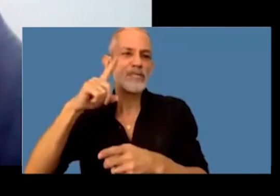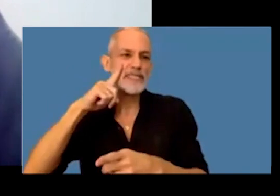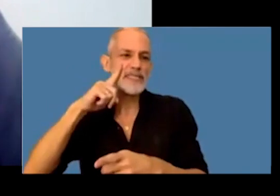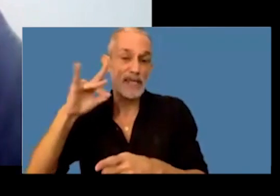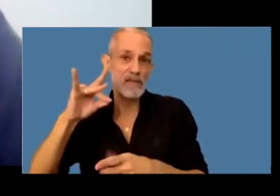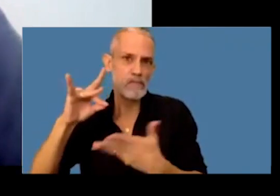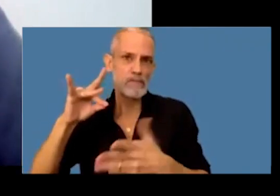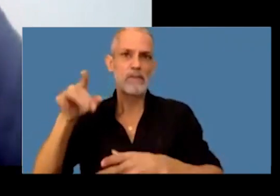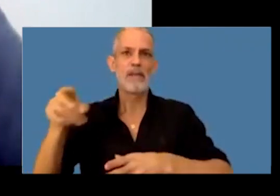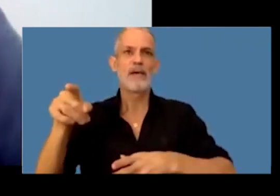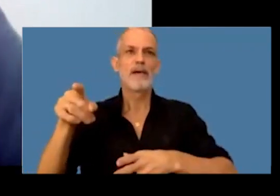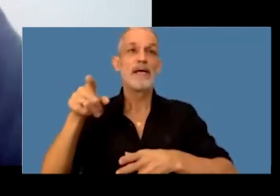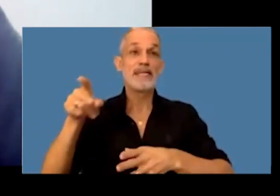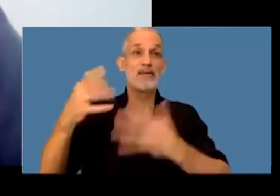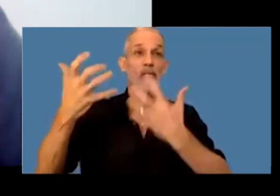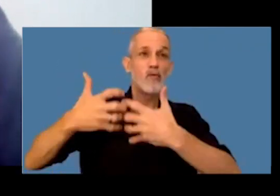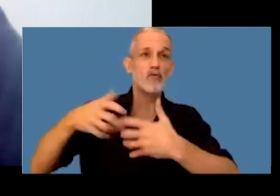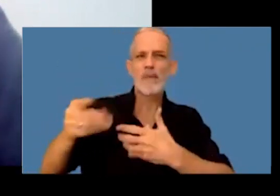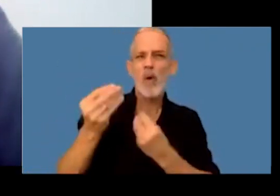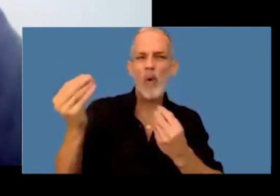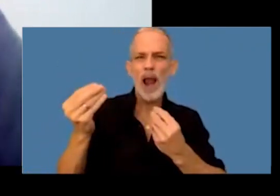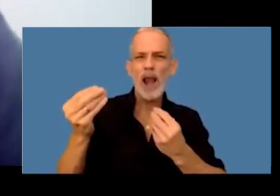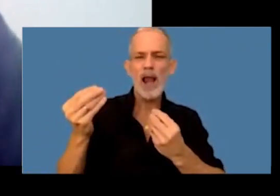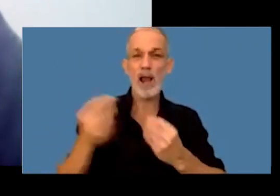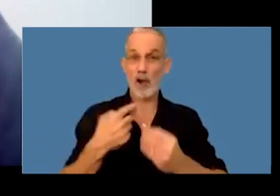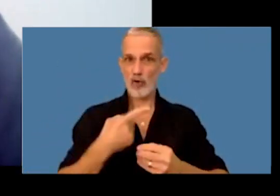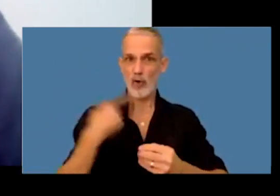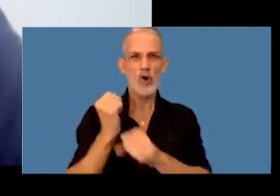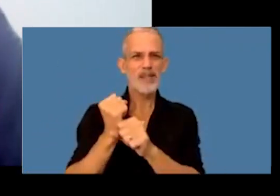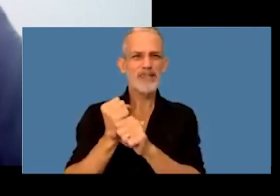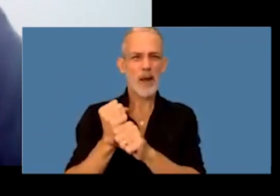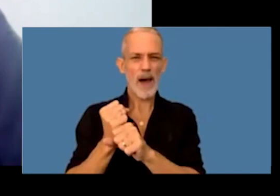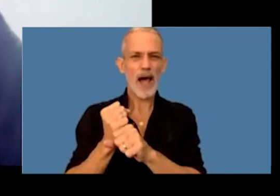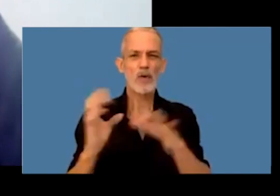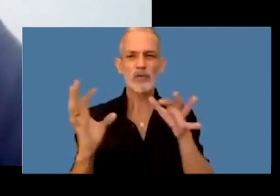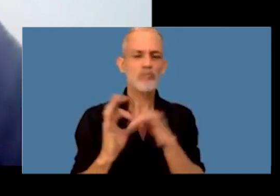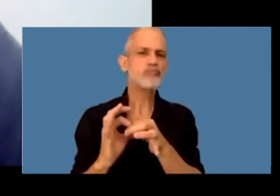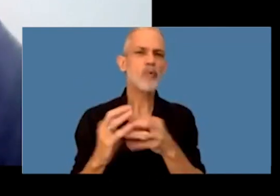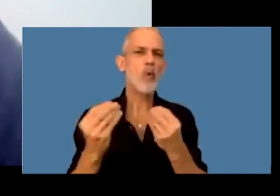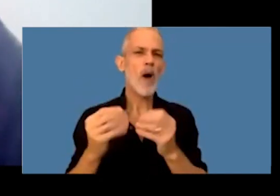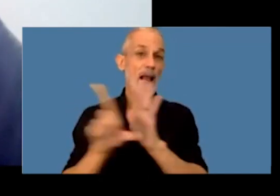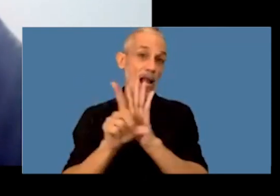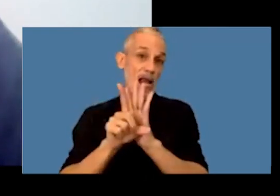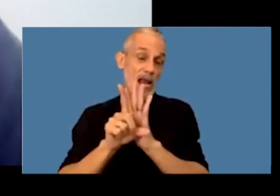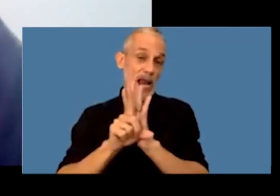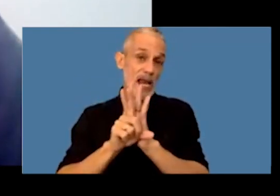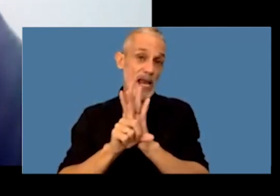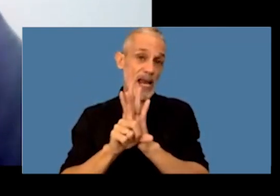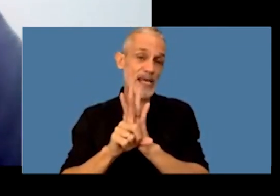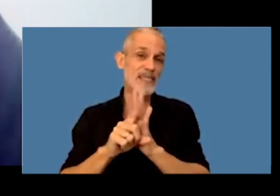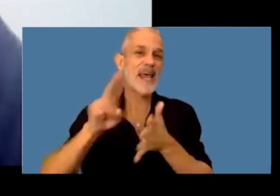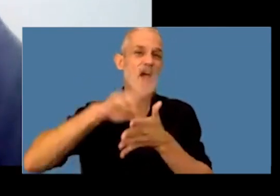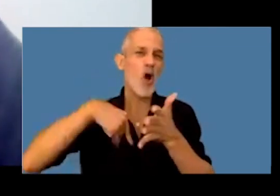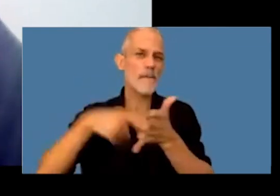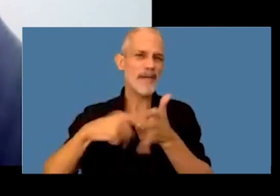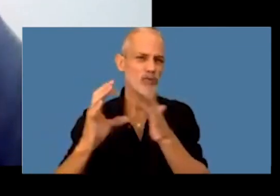justamente son con las cuales nosotros trabajamos junto con todas las leyes de la convención, y se